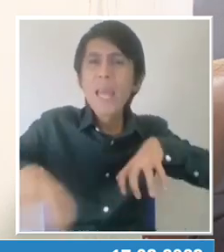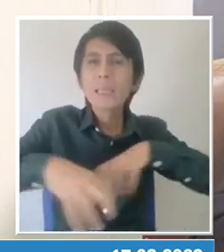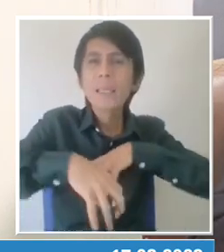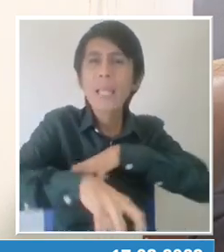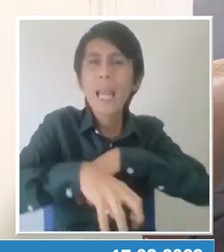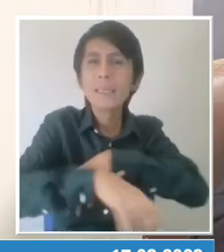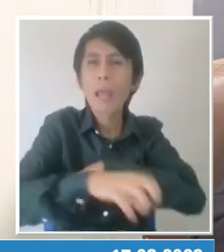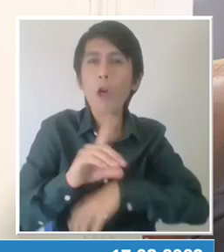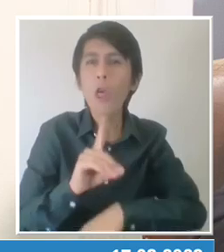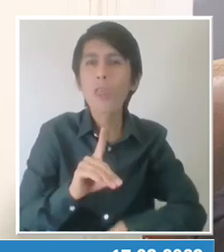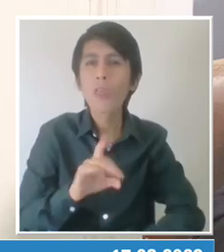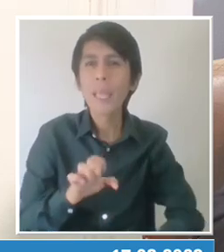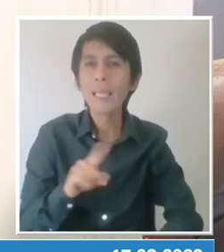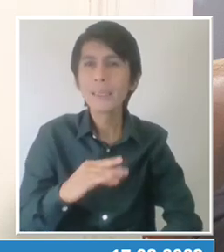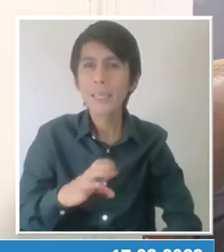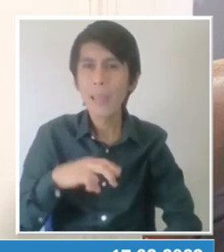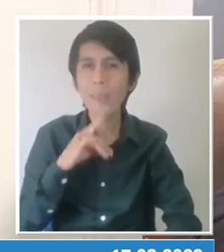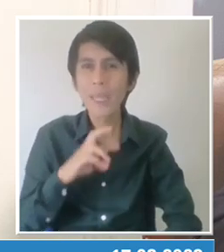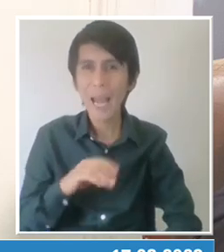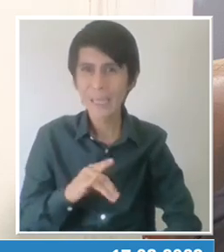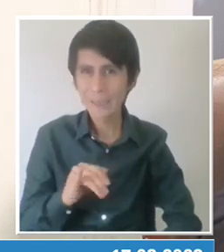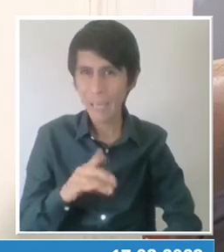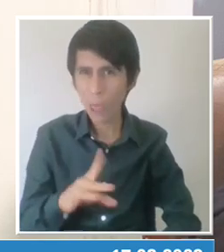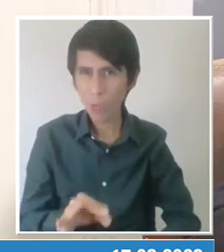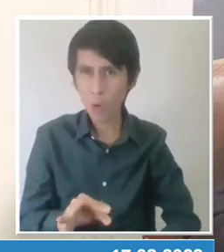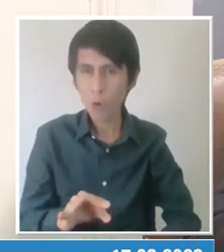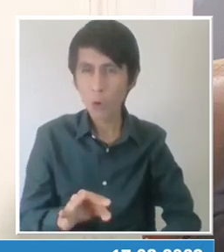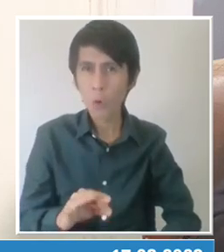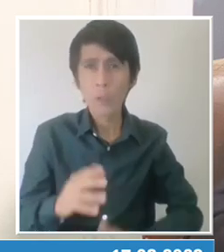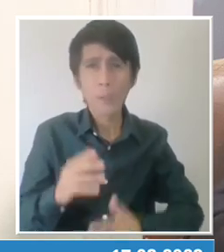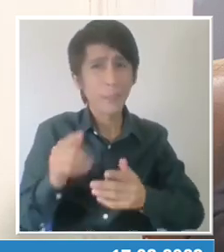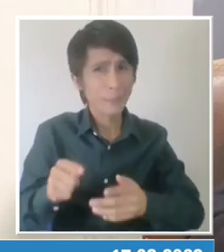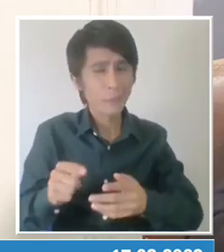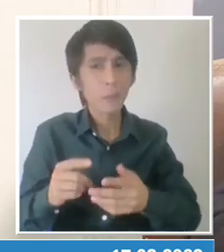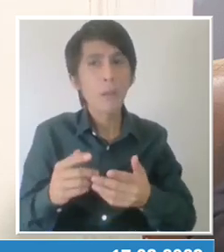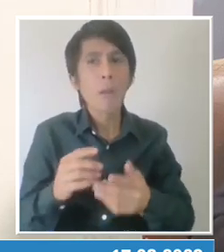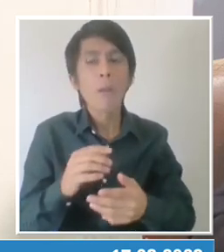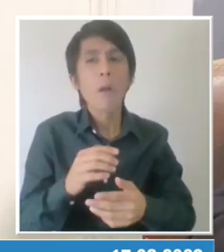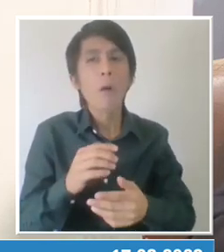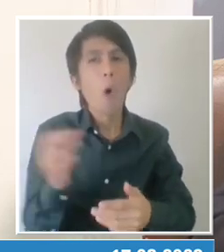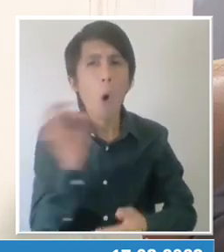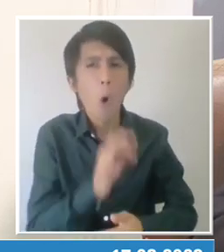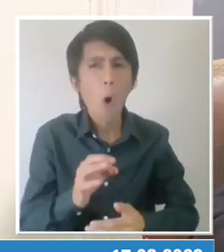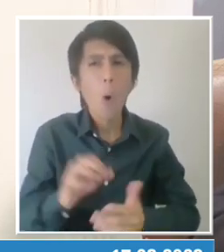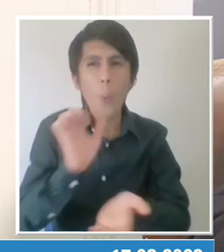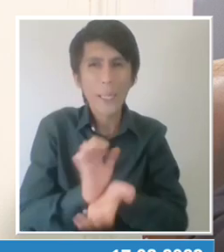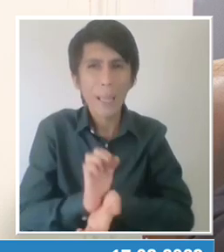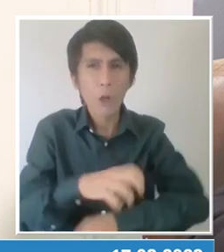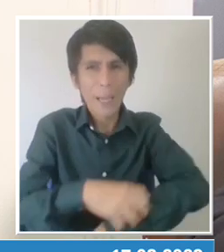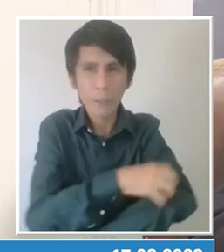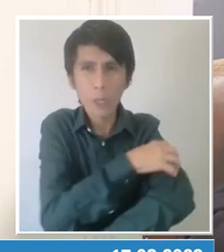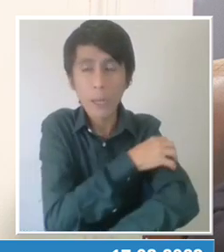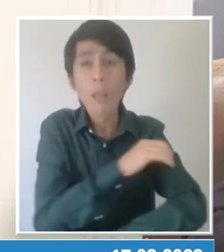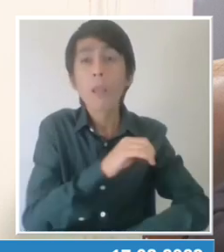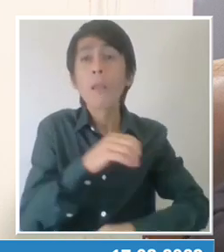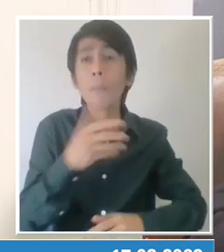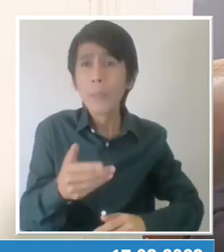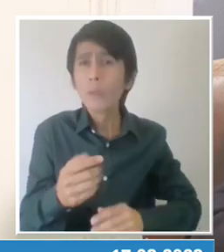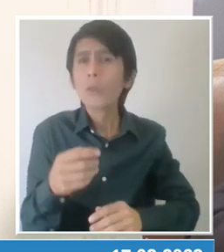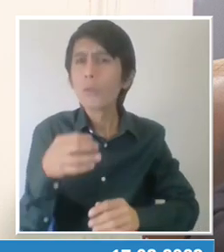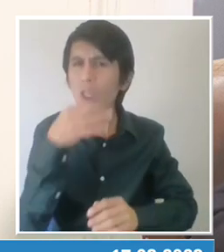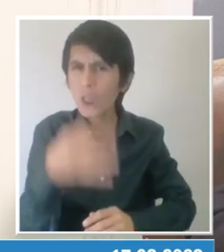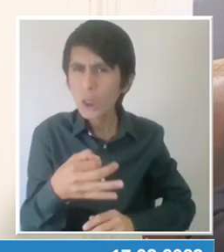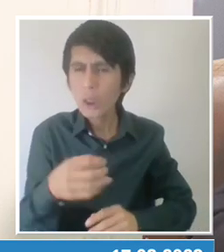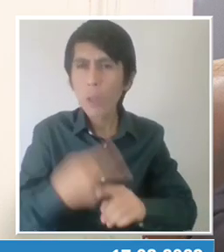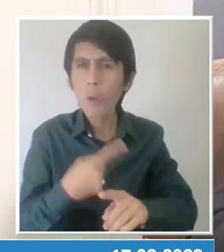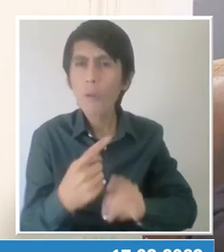propio de un Estado regional. Pero es un principio que se reitera después en el artículo 115 de la Carta Fundamental, al decir